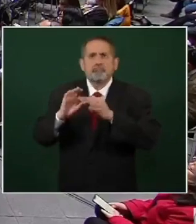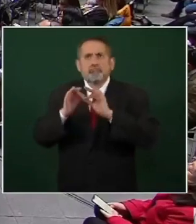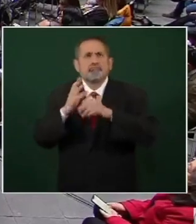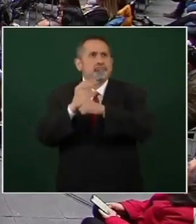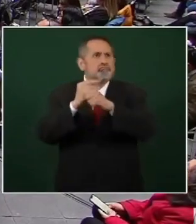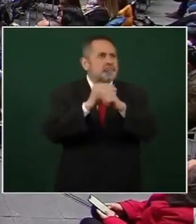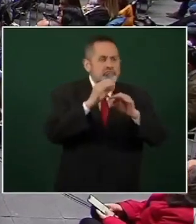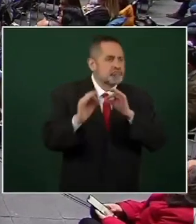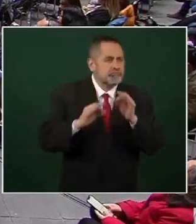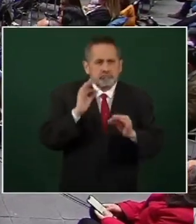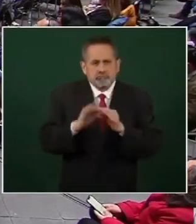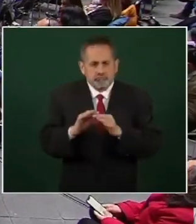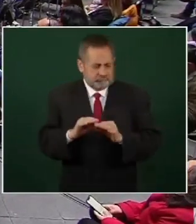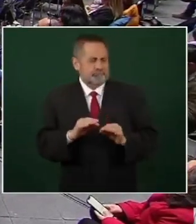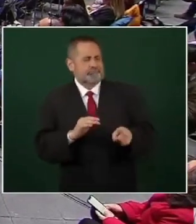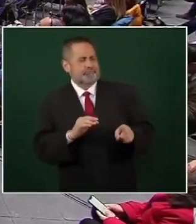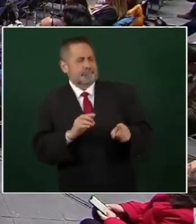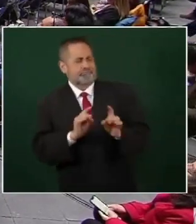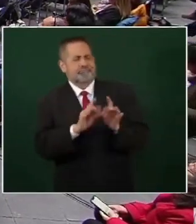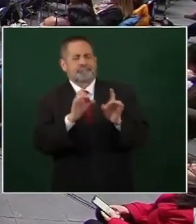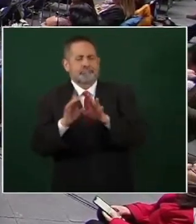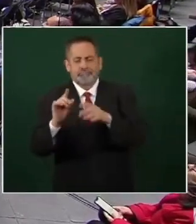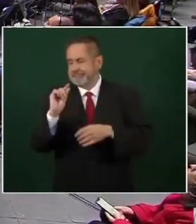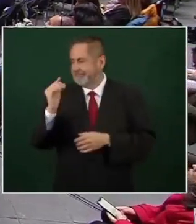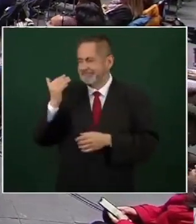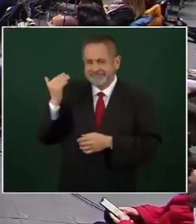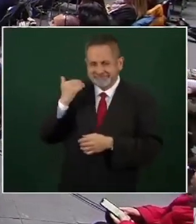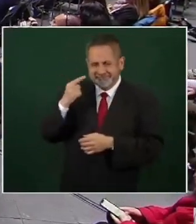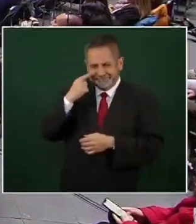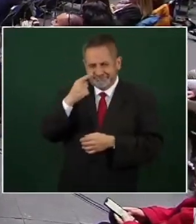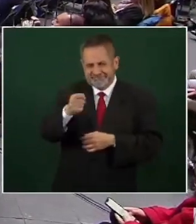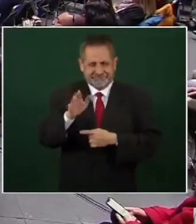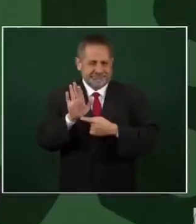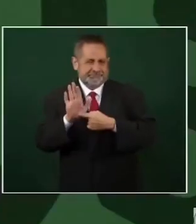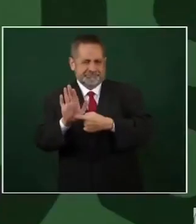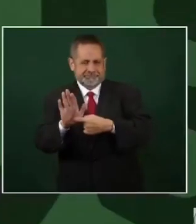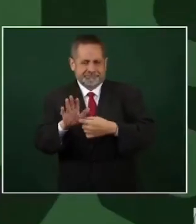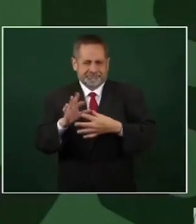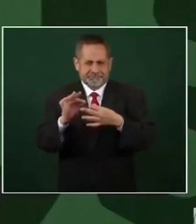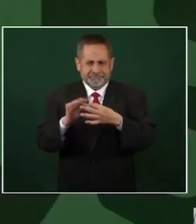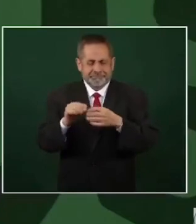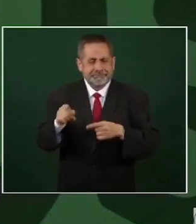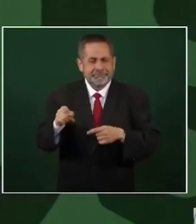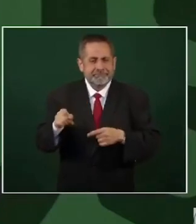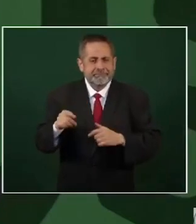que presentar. Hace unos días se mostró unos